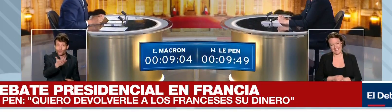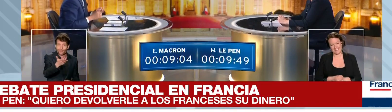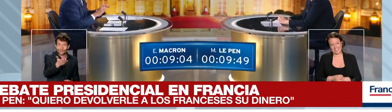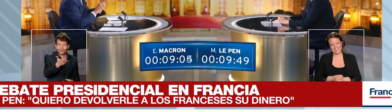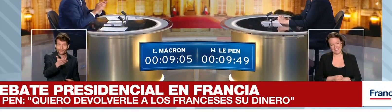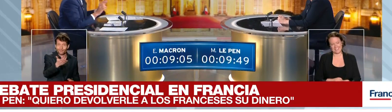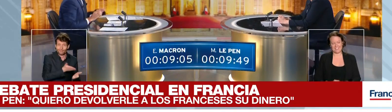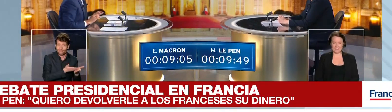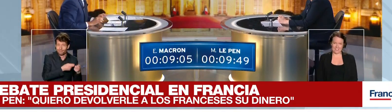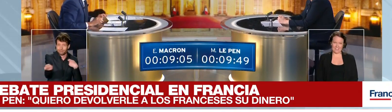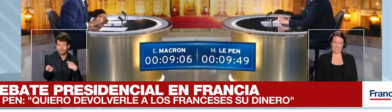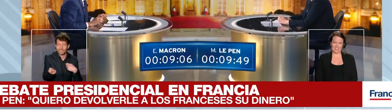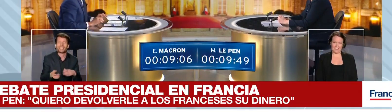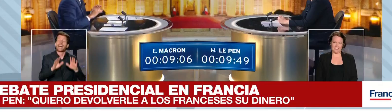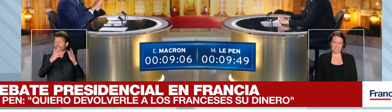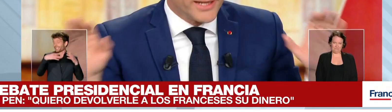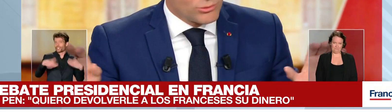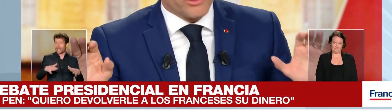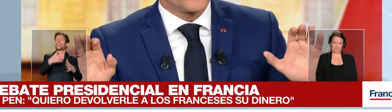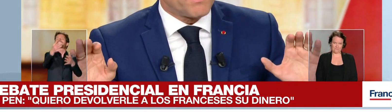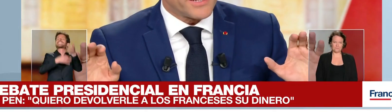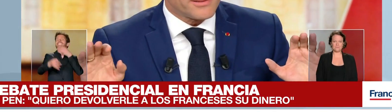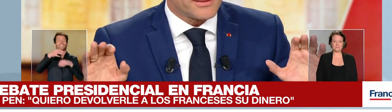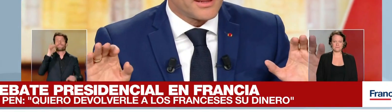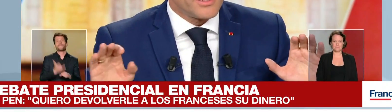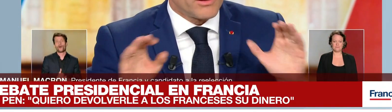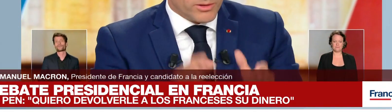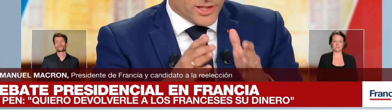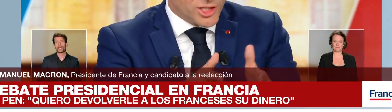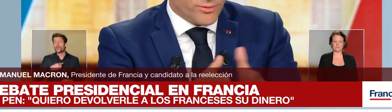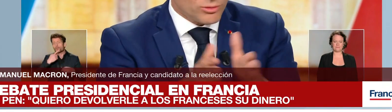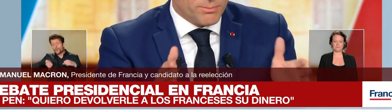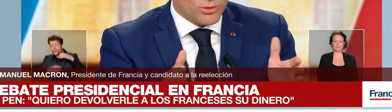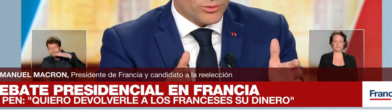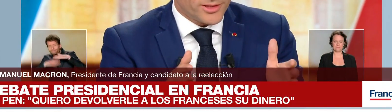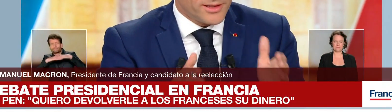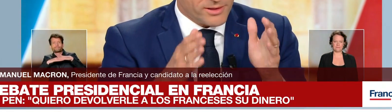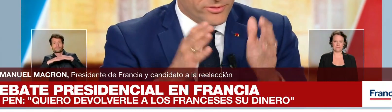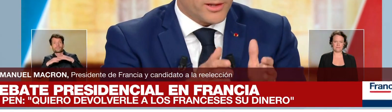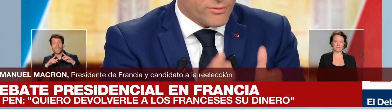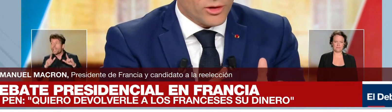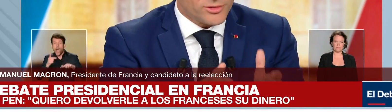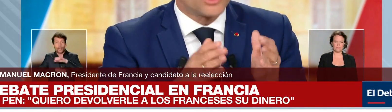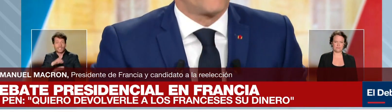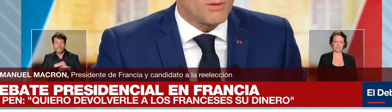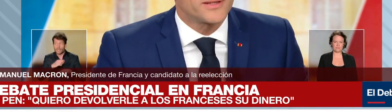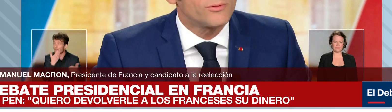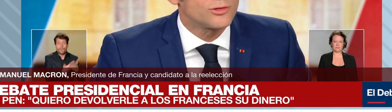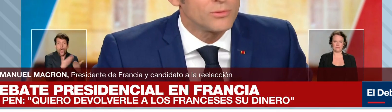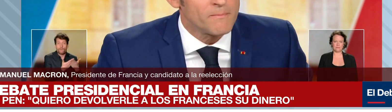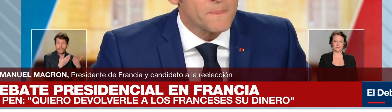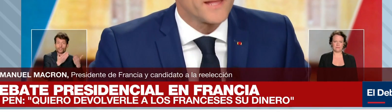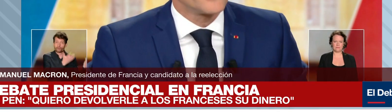Primero, le digo que lo que usted dijo es factualmente erróneo. El escudo que pusimos, están ahí las cifras, hace